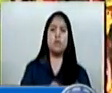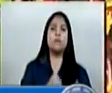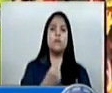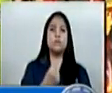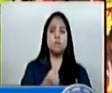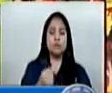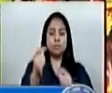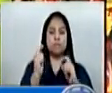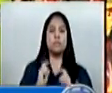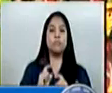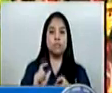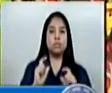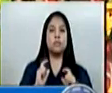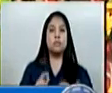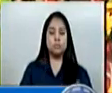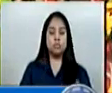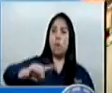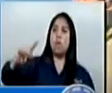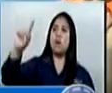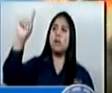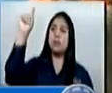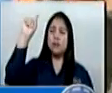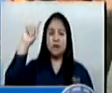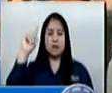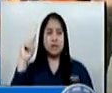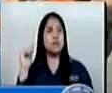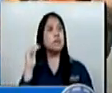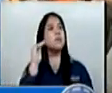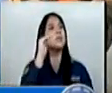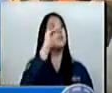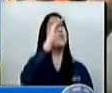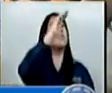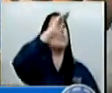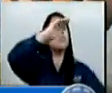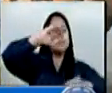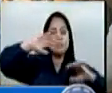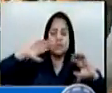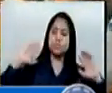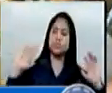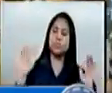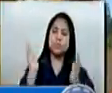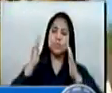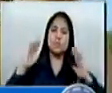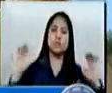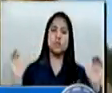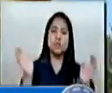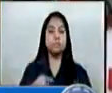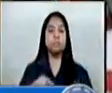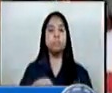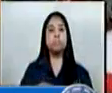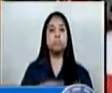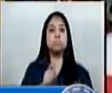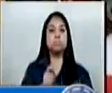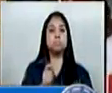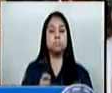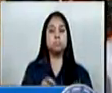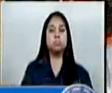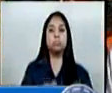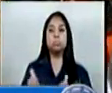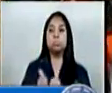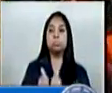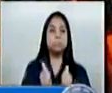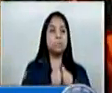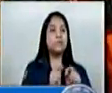parte de la cultura de prevención de la sociedad a nivel regional. Y precisamente hoy se cumplen